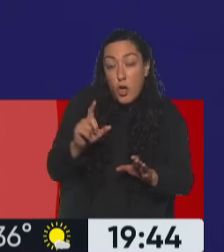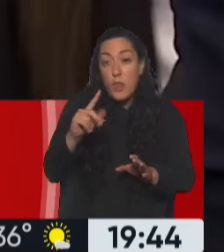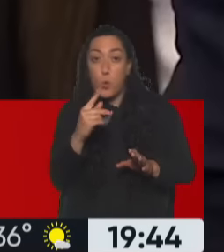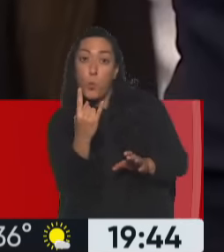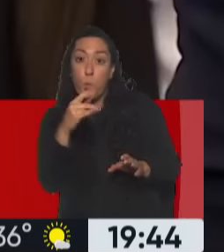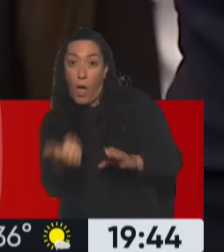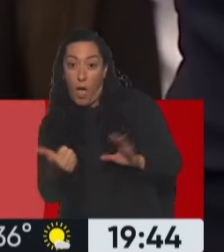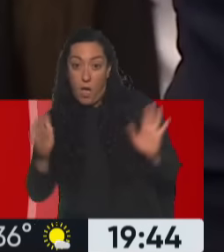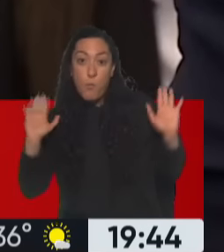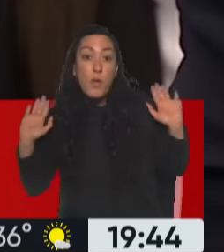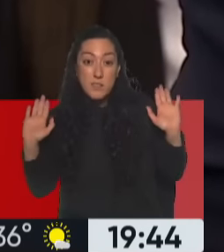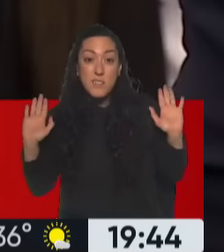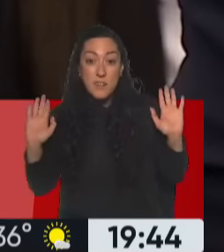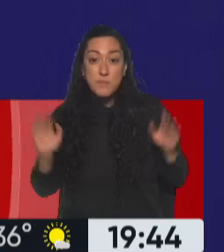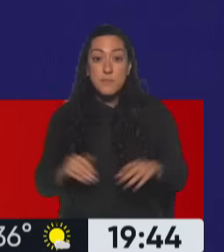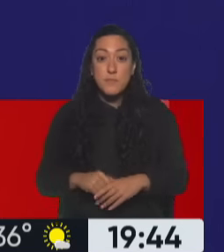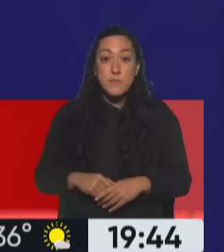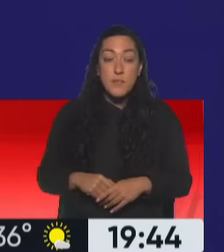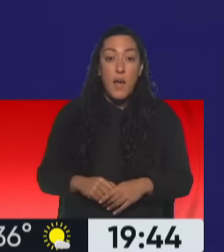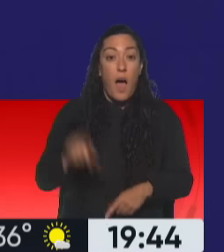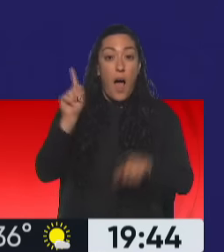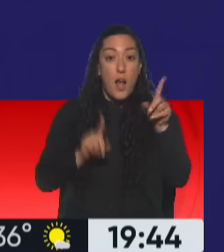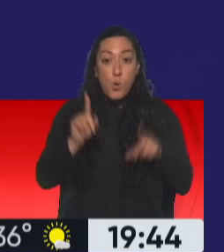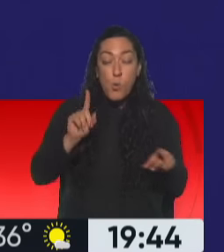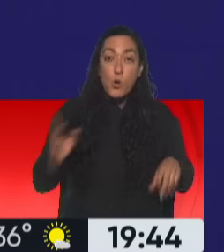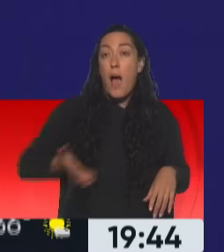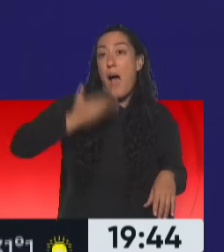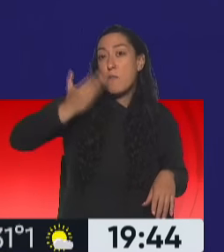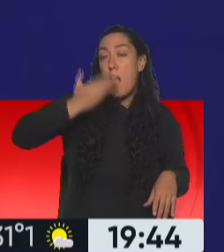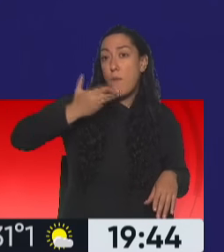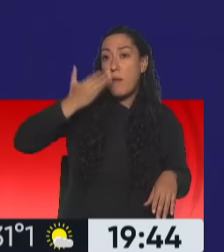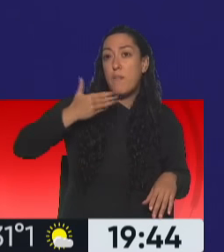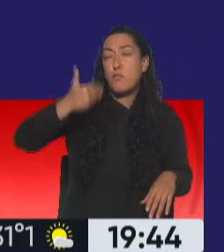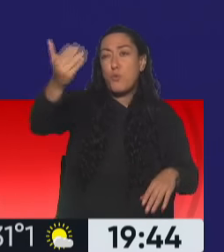Digo, aquellos, digamos, que vivieron profetizando el apocalipsis,